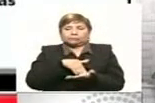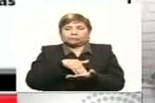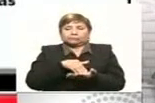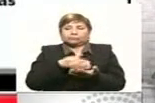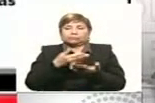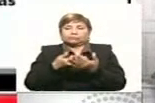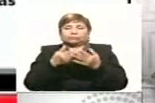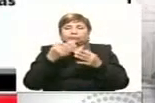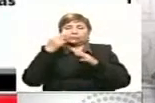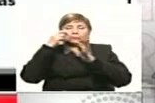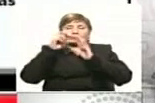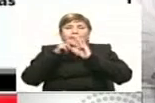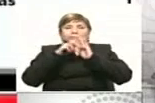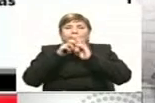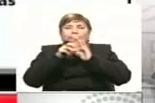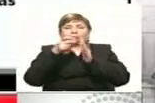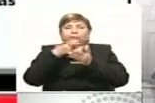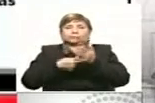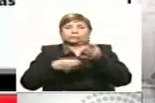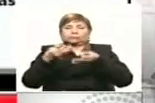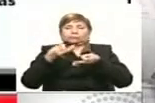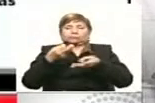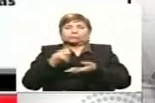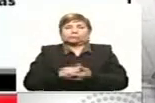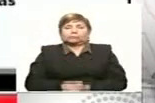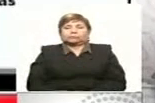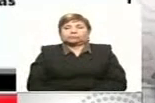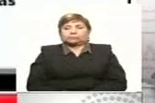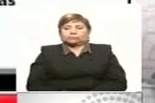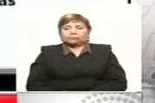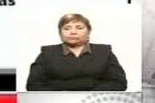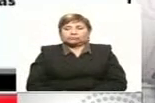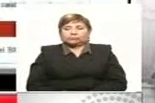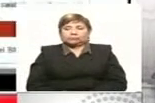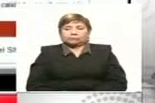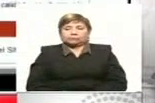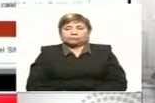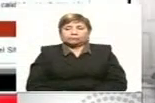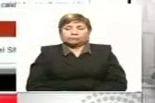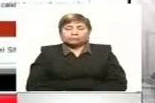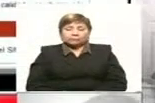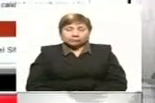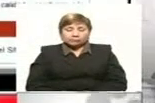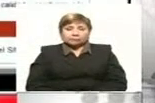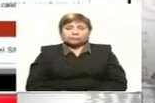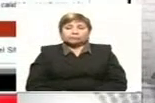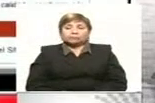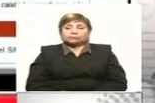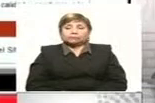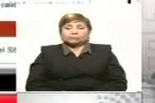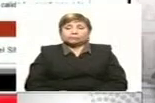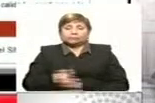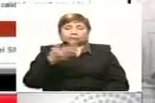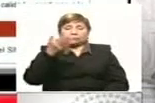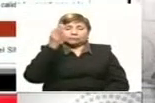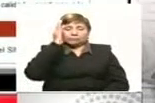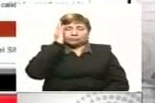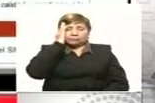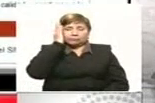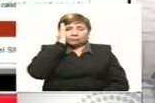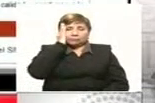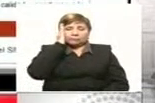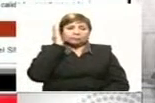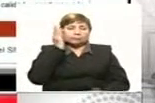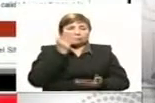de proyección y ejecución financiera. Bueno, Como usted sabe,